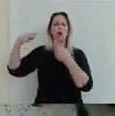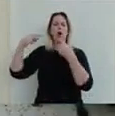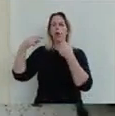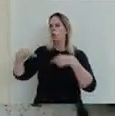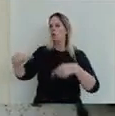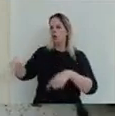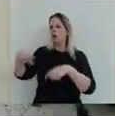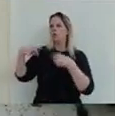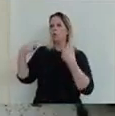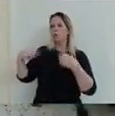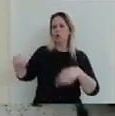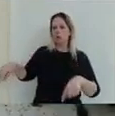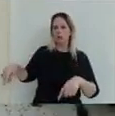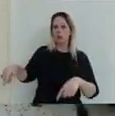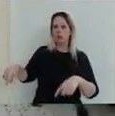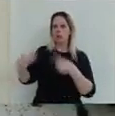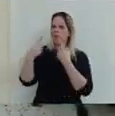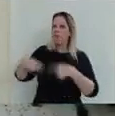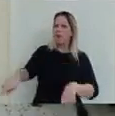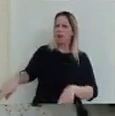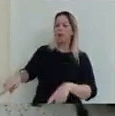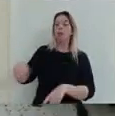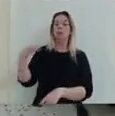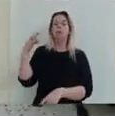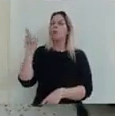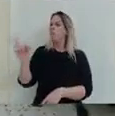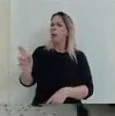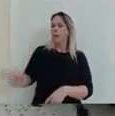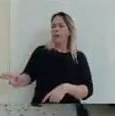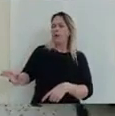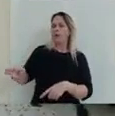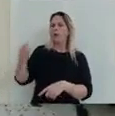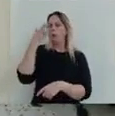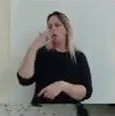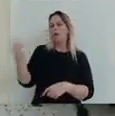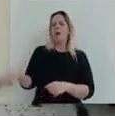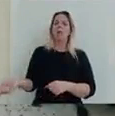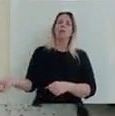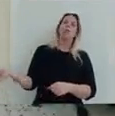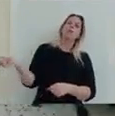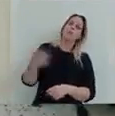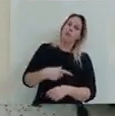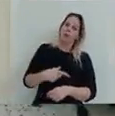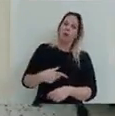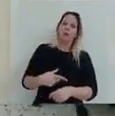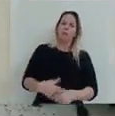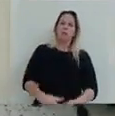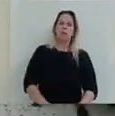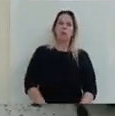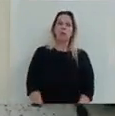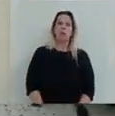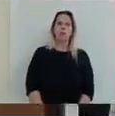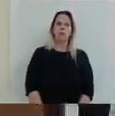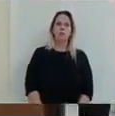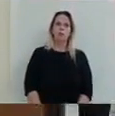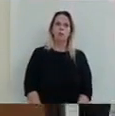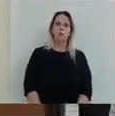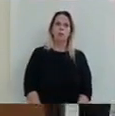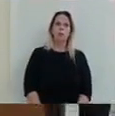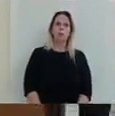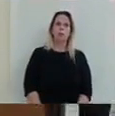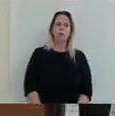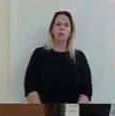destino específico y se reciben de manera independiente a los ingresos recibidos de manera habitual. Que a los efectos de dar a conocer a la población